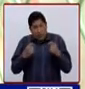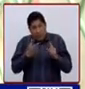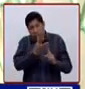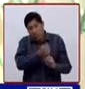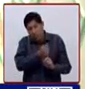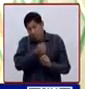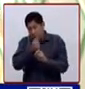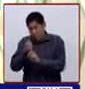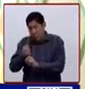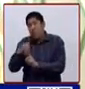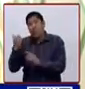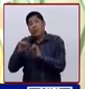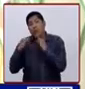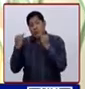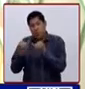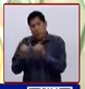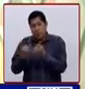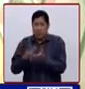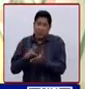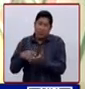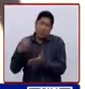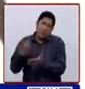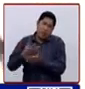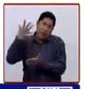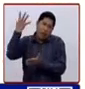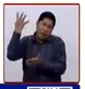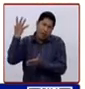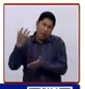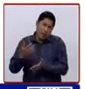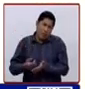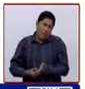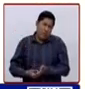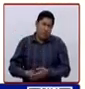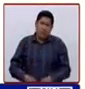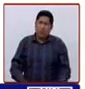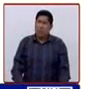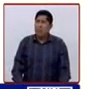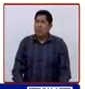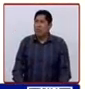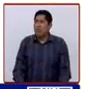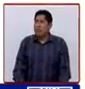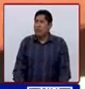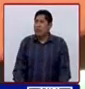de llevar a otras instituciones, pero me cobran caro.